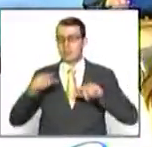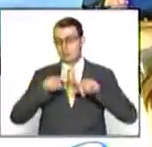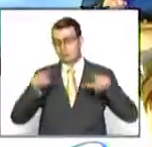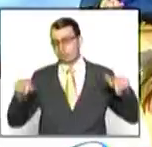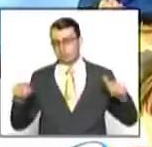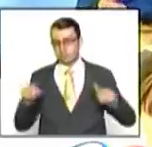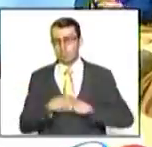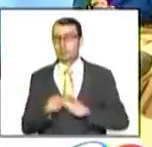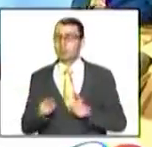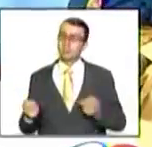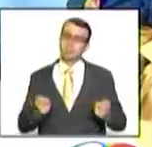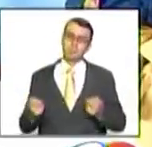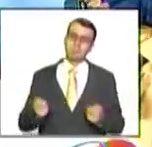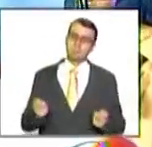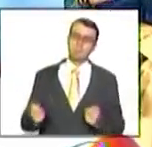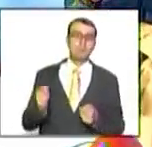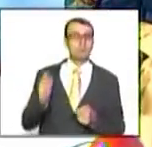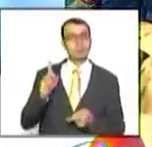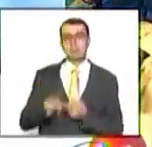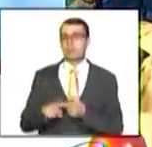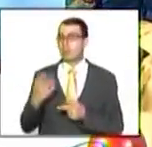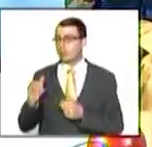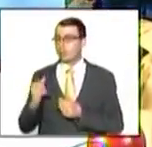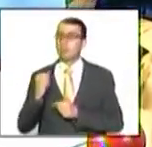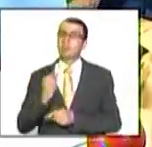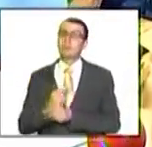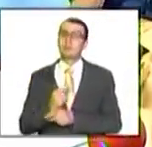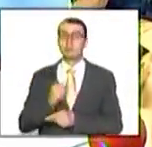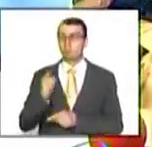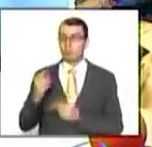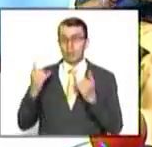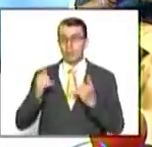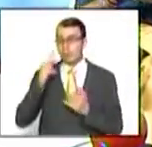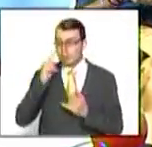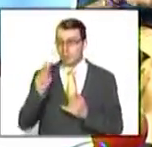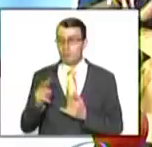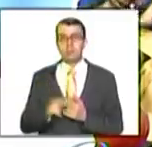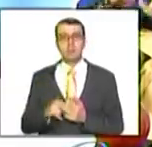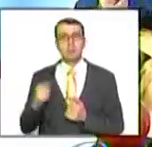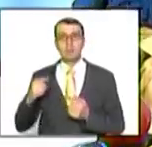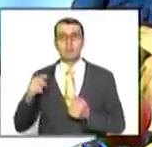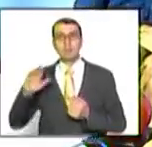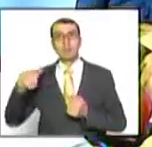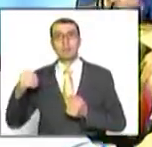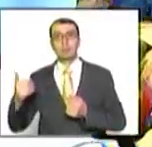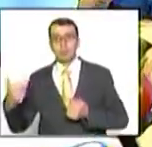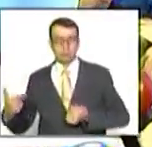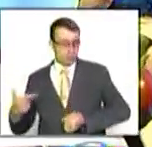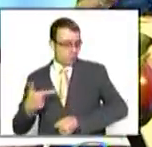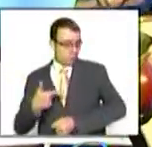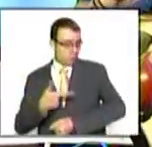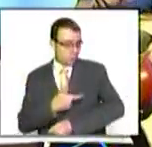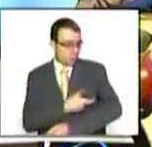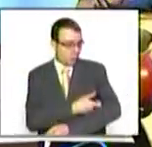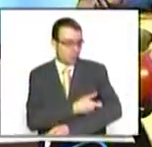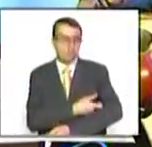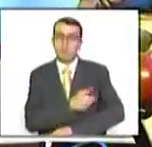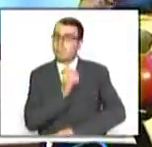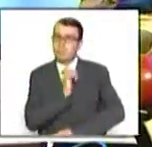debe de hacer para finalmente ver lo que ustedes vieron ahora, una jeringa dentro de una articulación con su